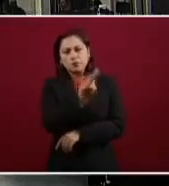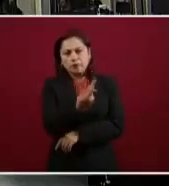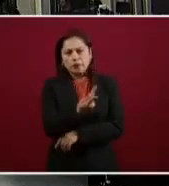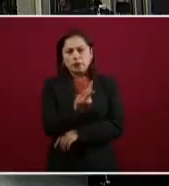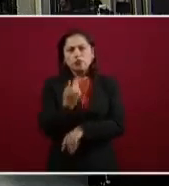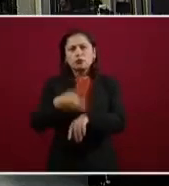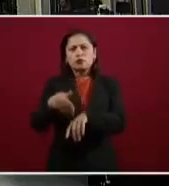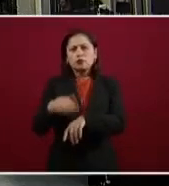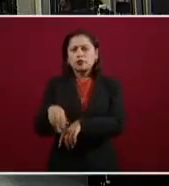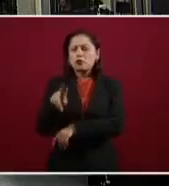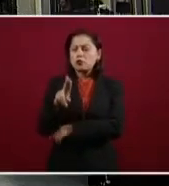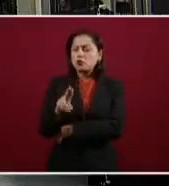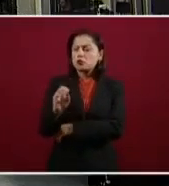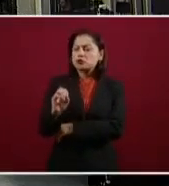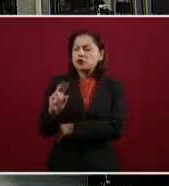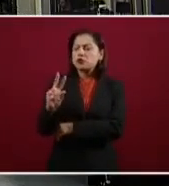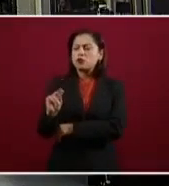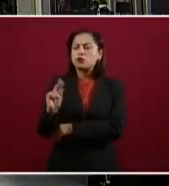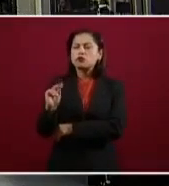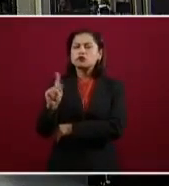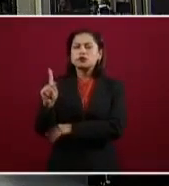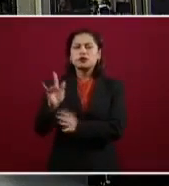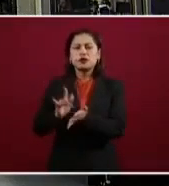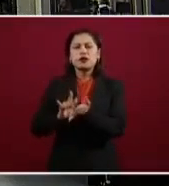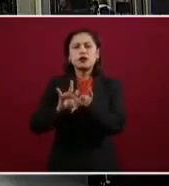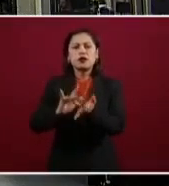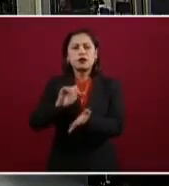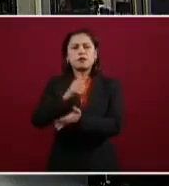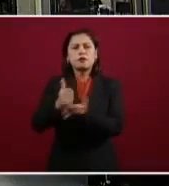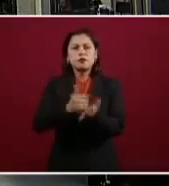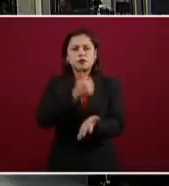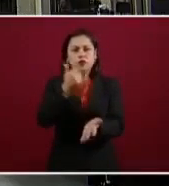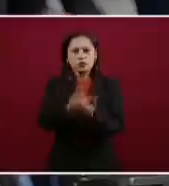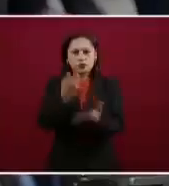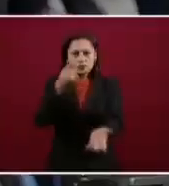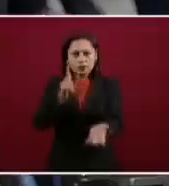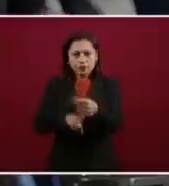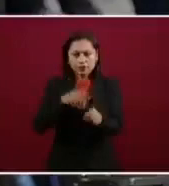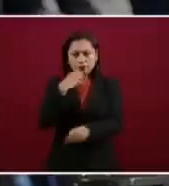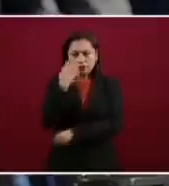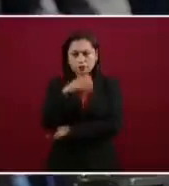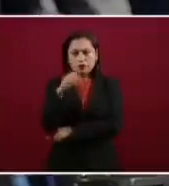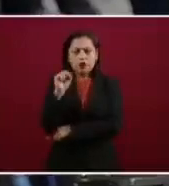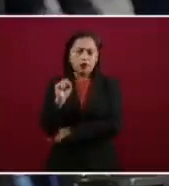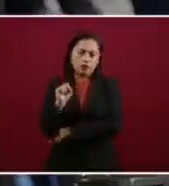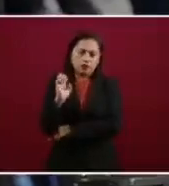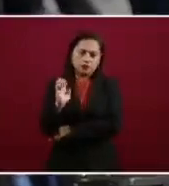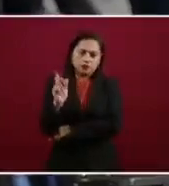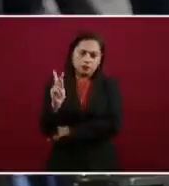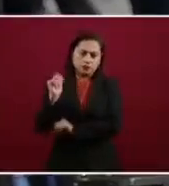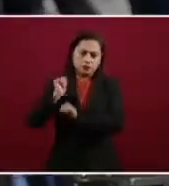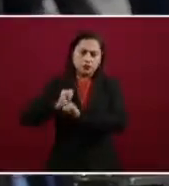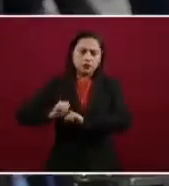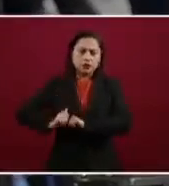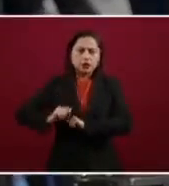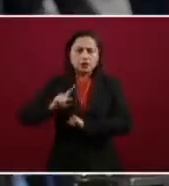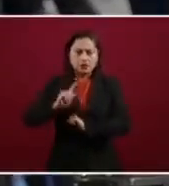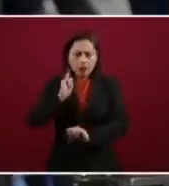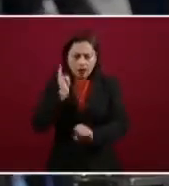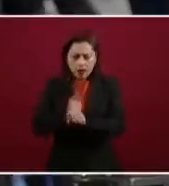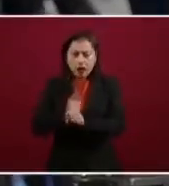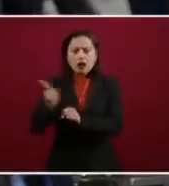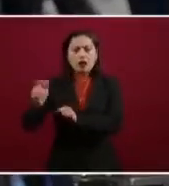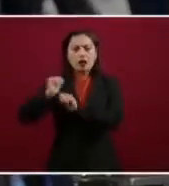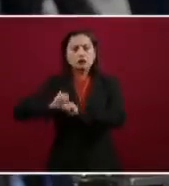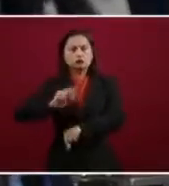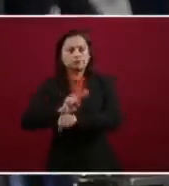080 de apoyo a centros y organizaciones de educación de la sep se detectó por parte de la administración